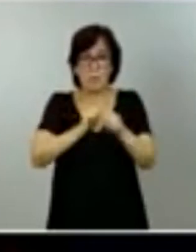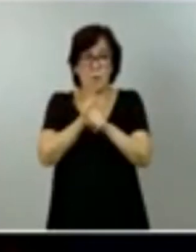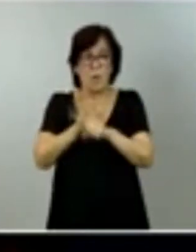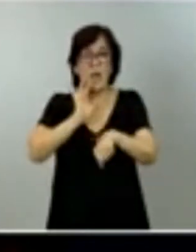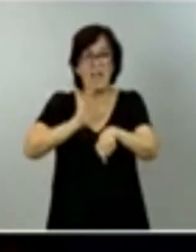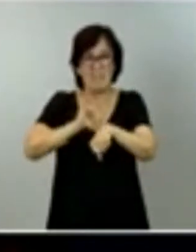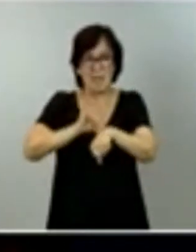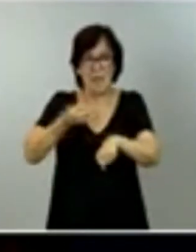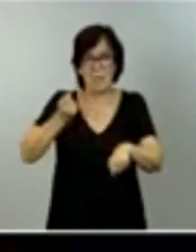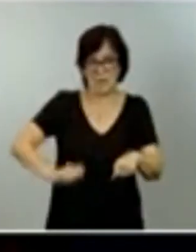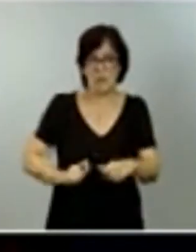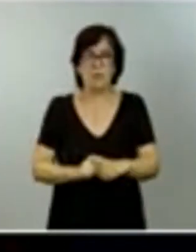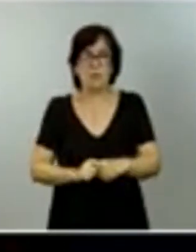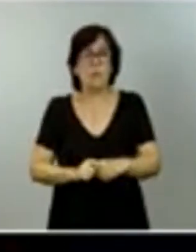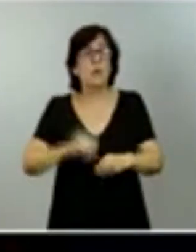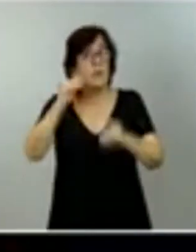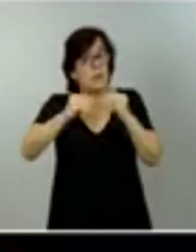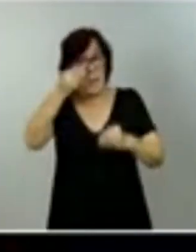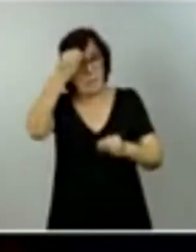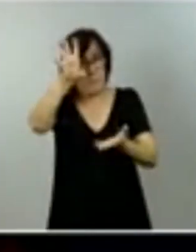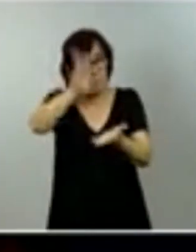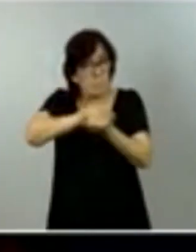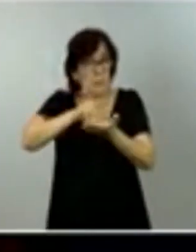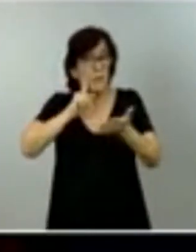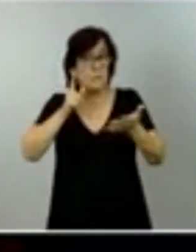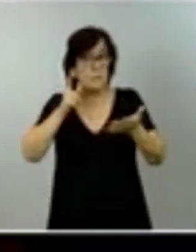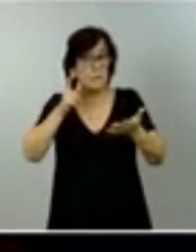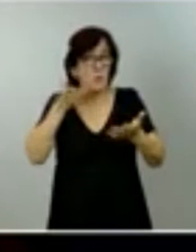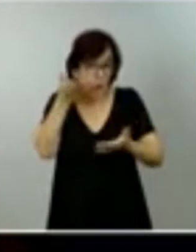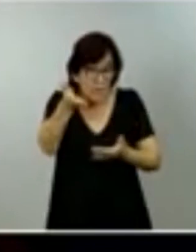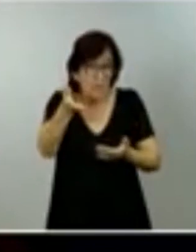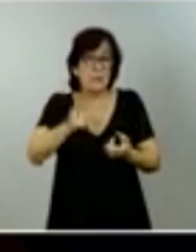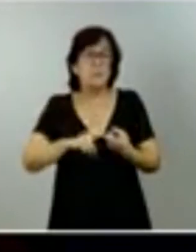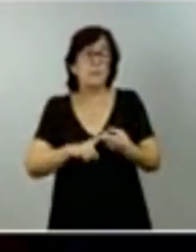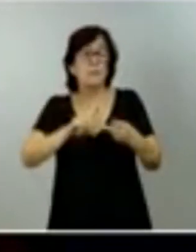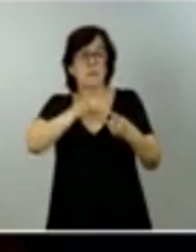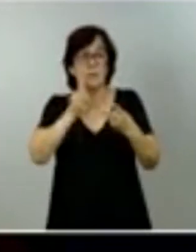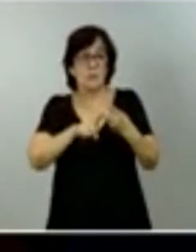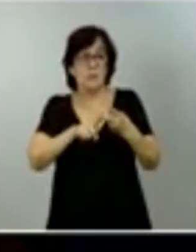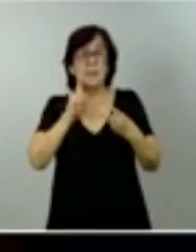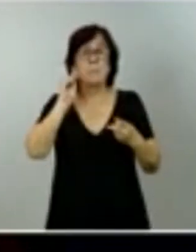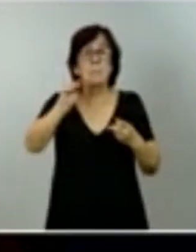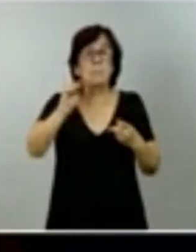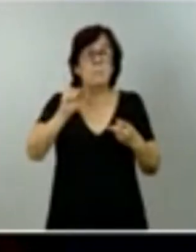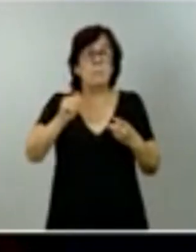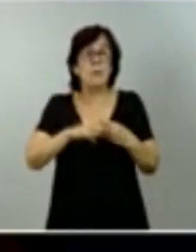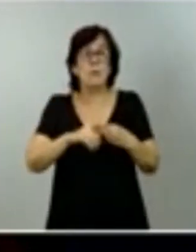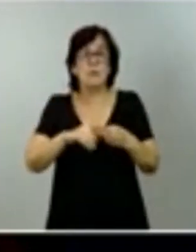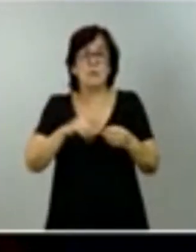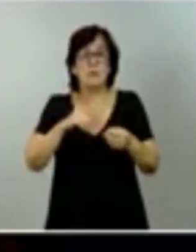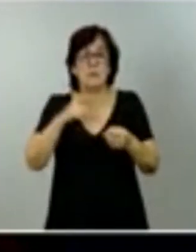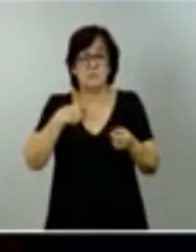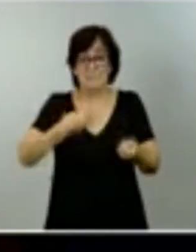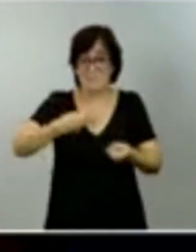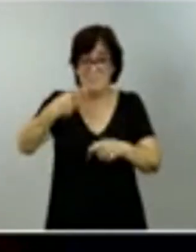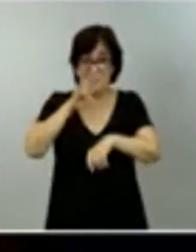profesional. ¿Se van a tomar en cuenta estas reivindicaciones? Y, por otro lado, preguntar si se contempla trasladar a pacientes de